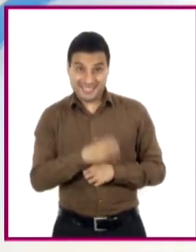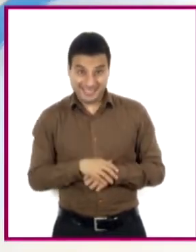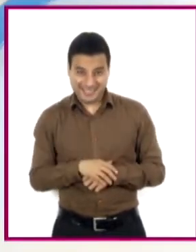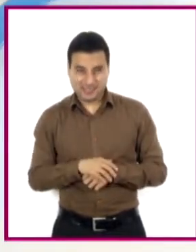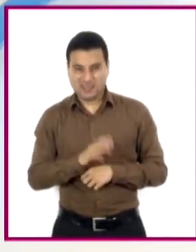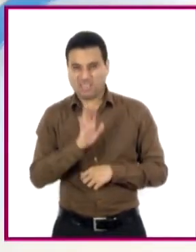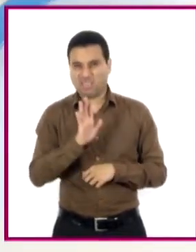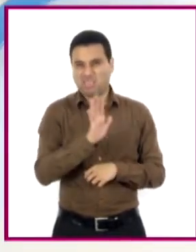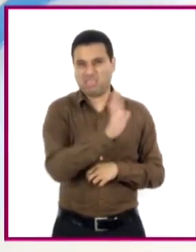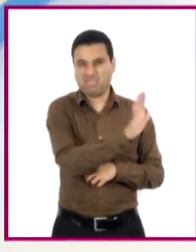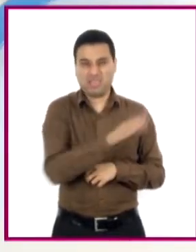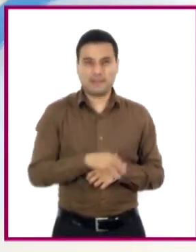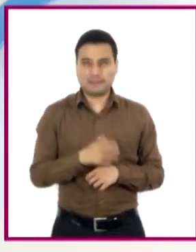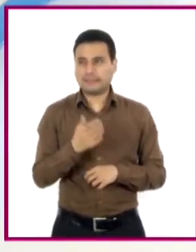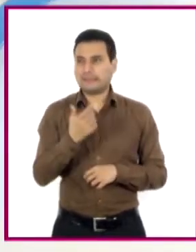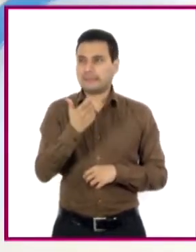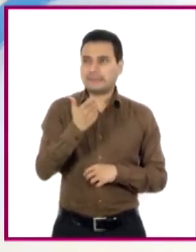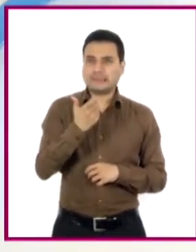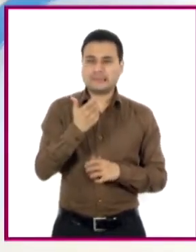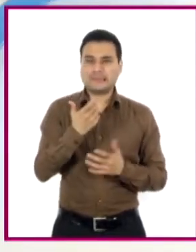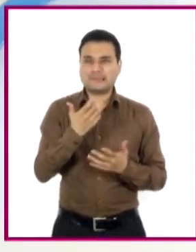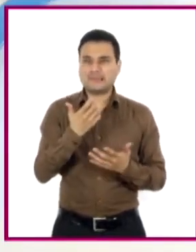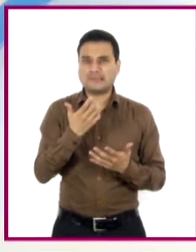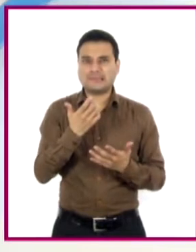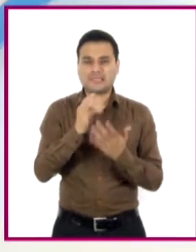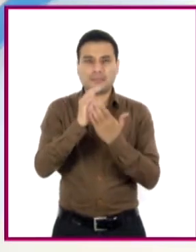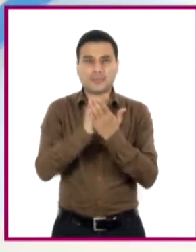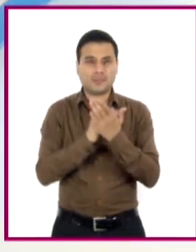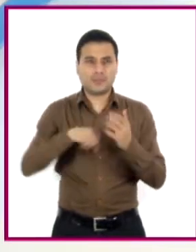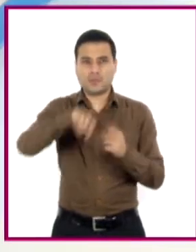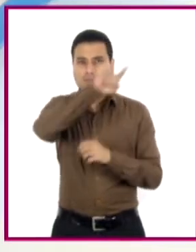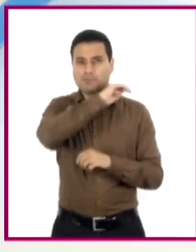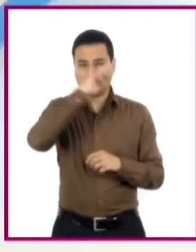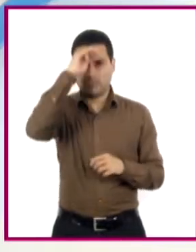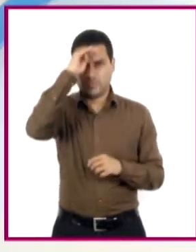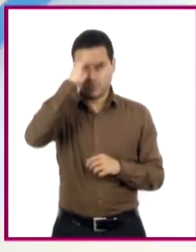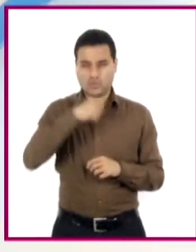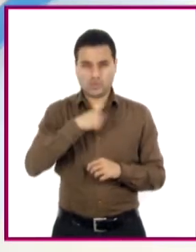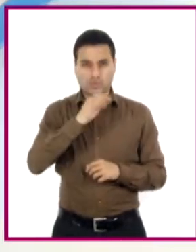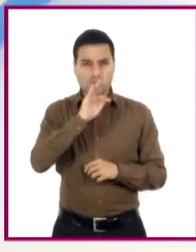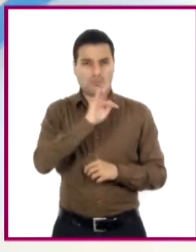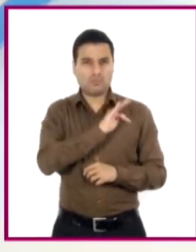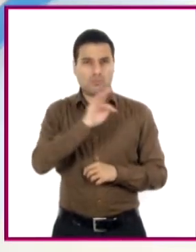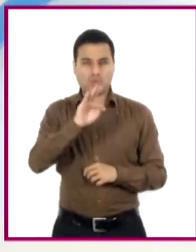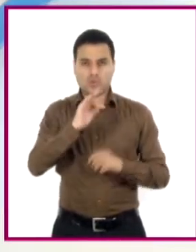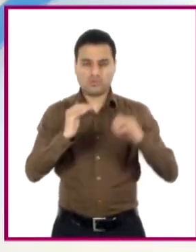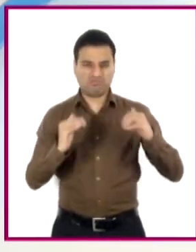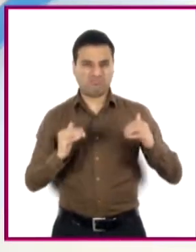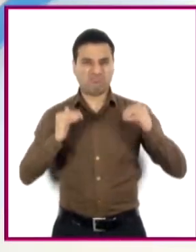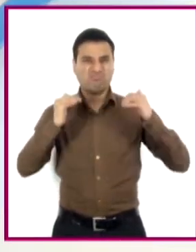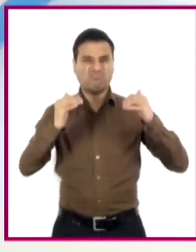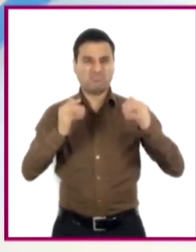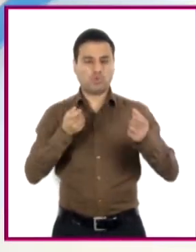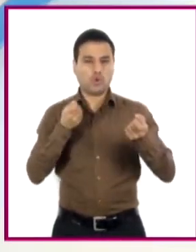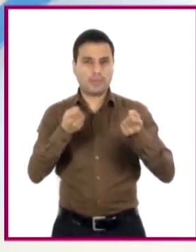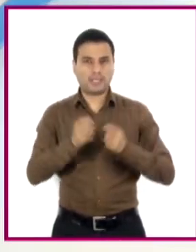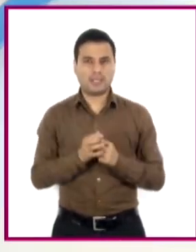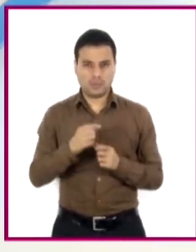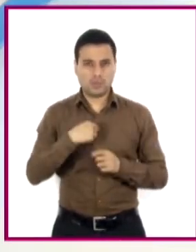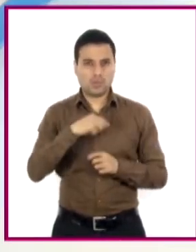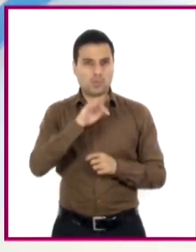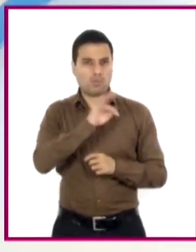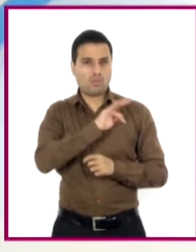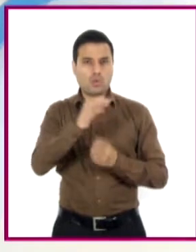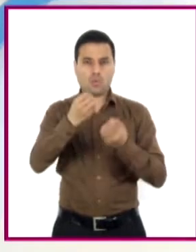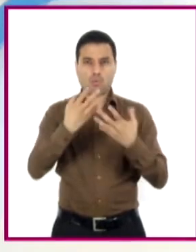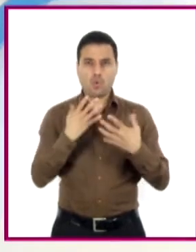intereses económicos. Pensaban que tenían derecho a gobernar y a disfrutar de las riquezas de las tierras americanas y no